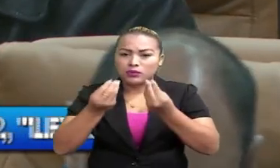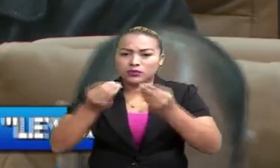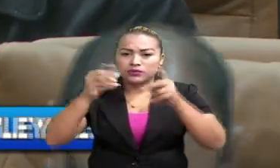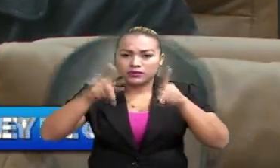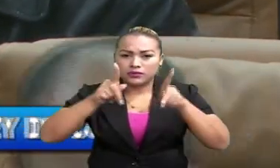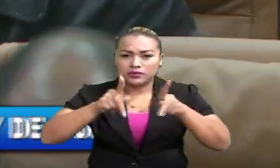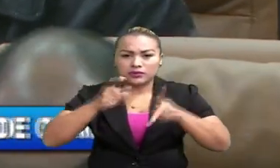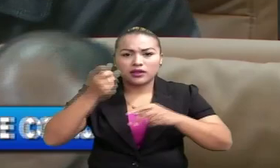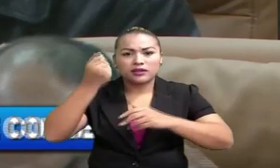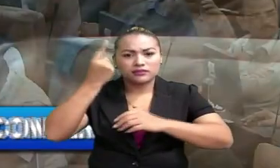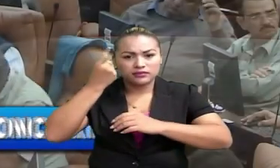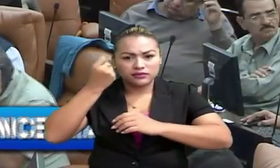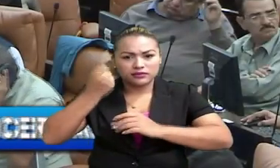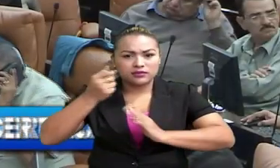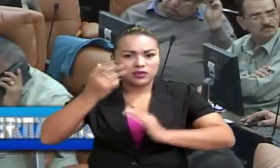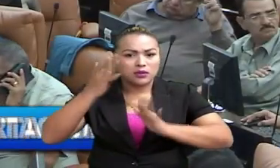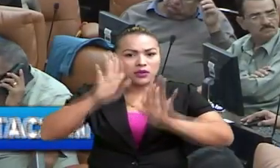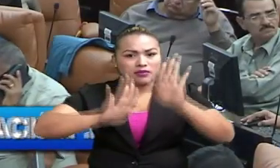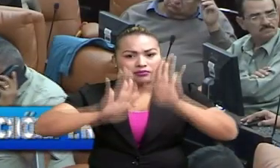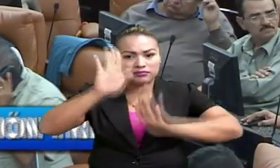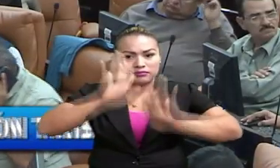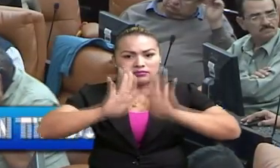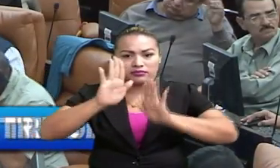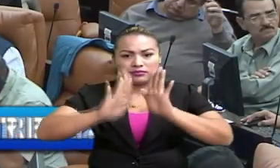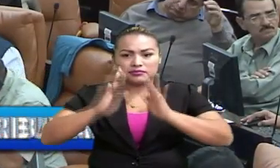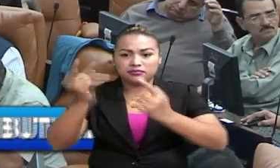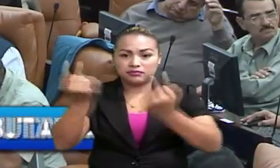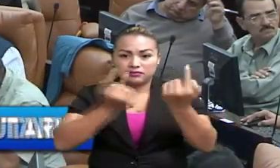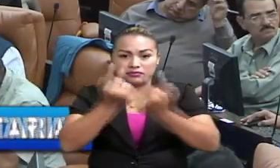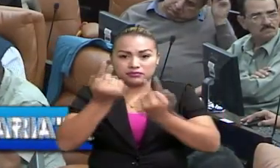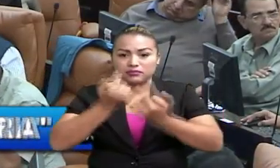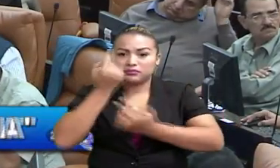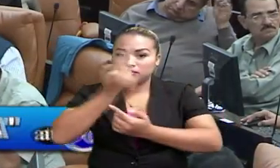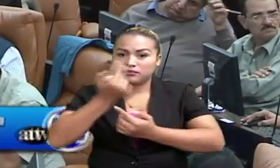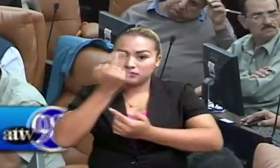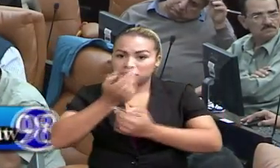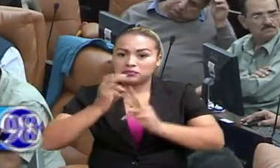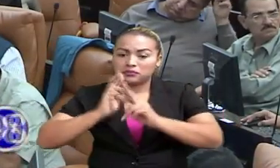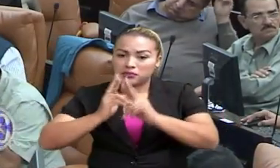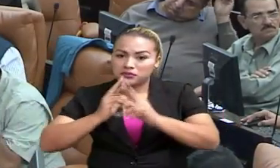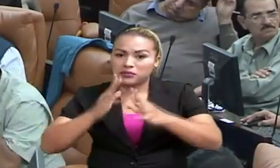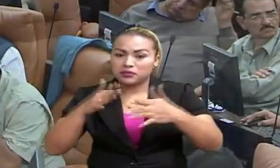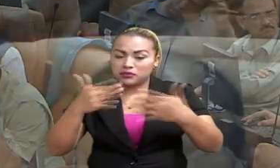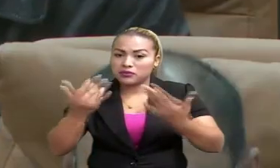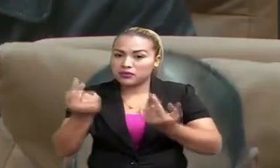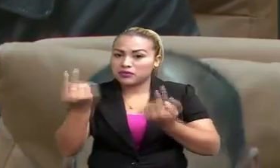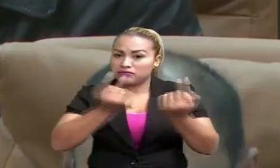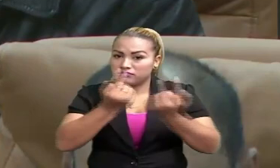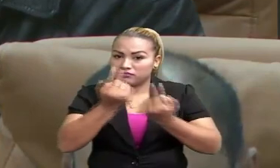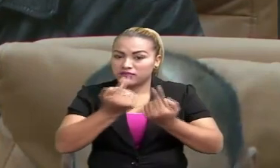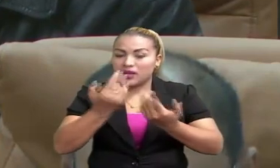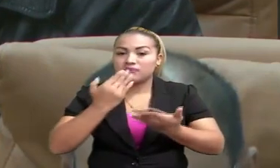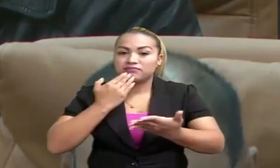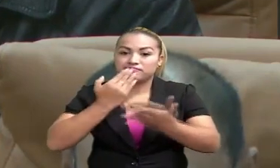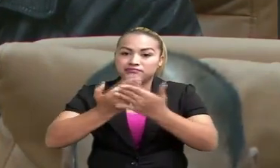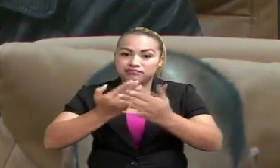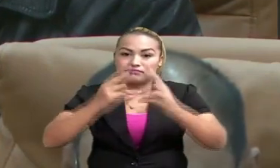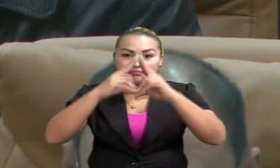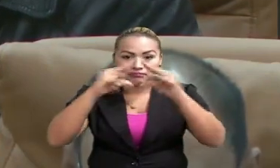a participar del proceso de consulta. Muy bien por ellos. Se los agradece Nicaragua.